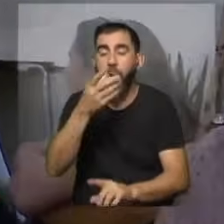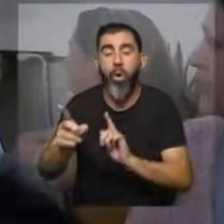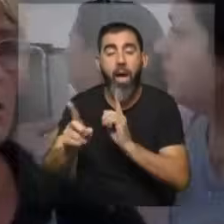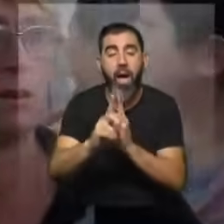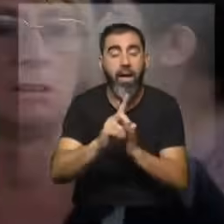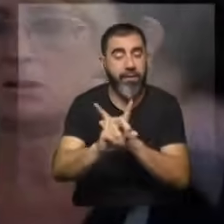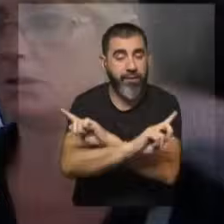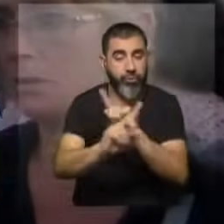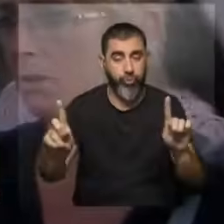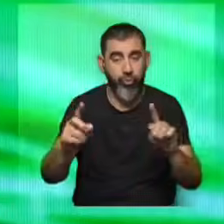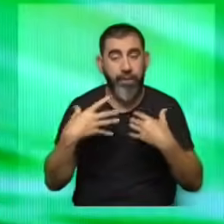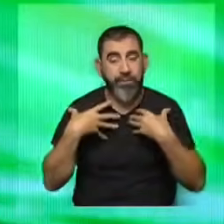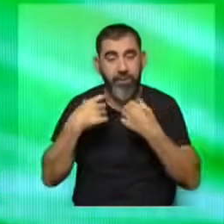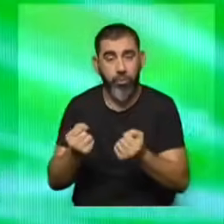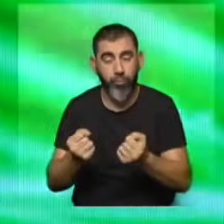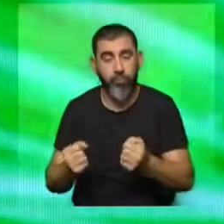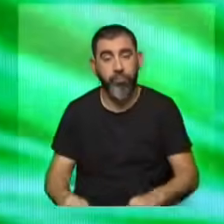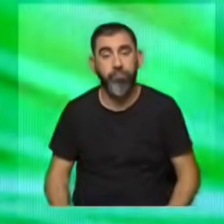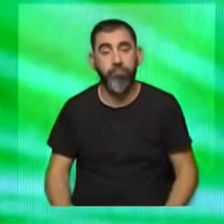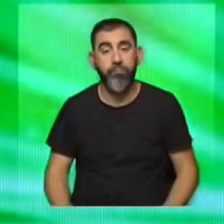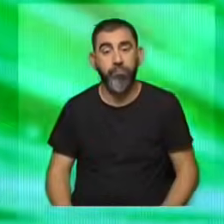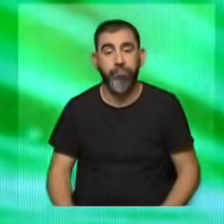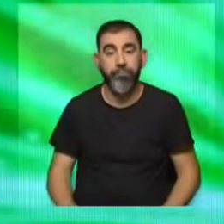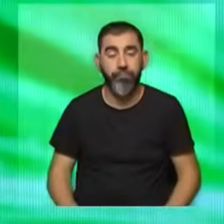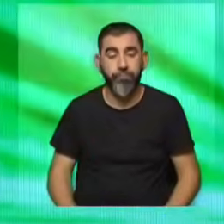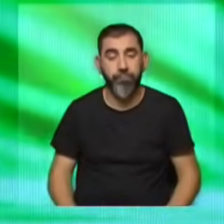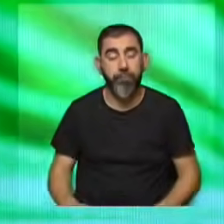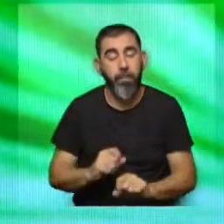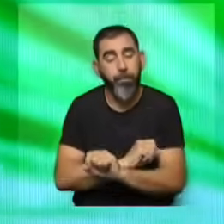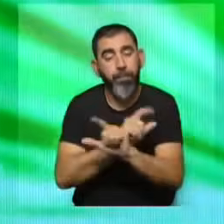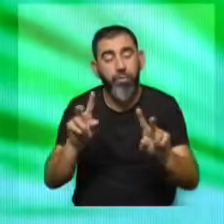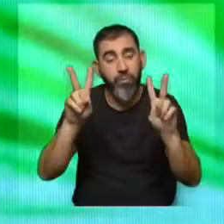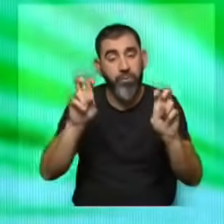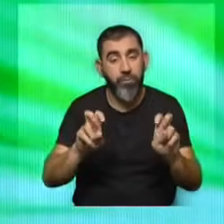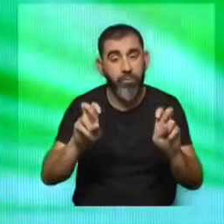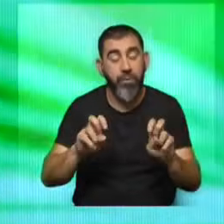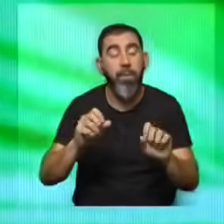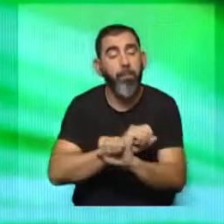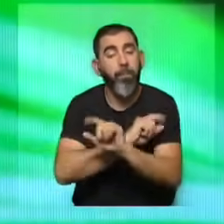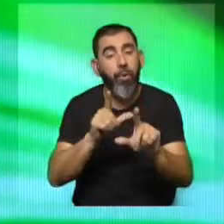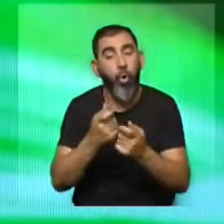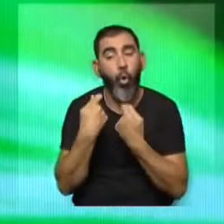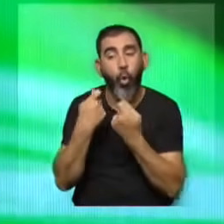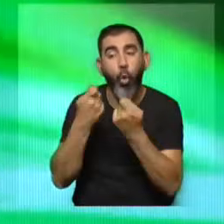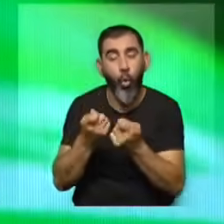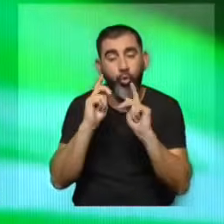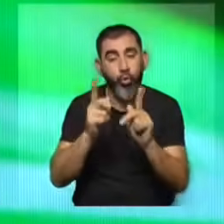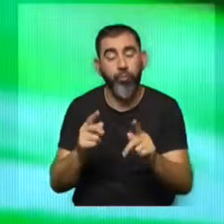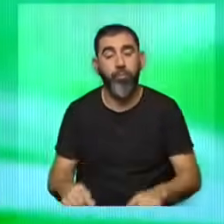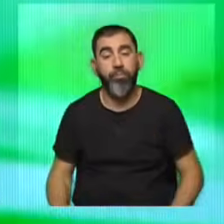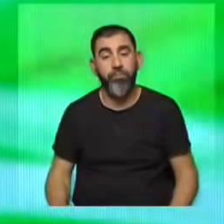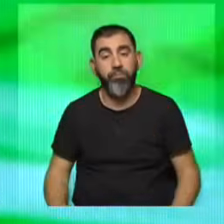primaria como debe ser digo este y y bueno agrava los temas y y agrava Los costos también